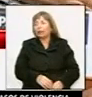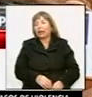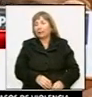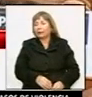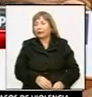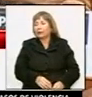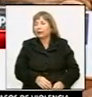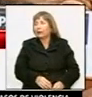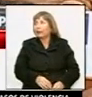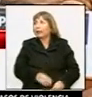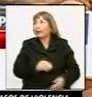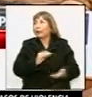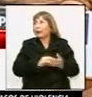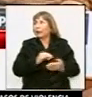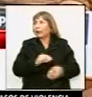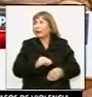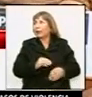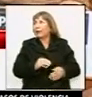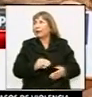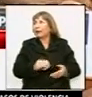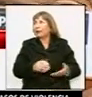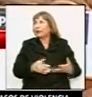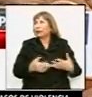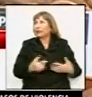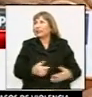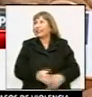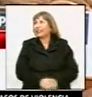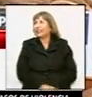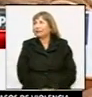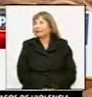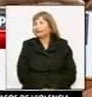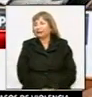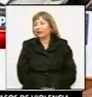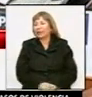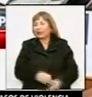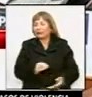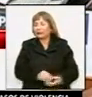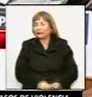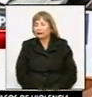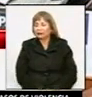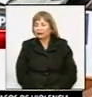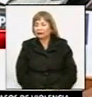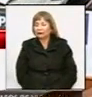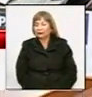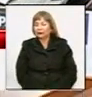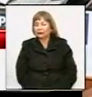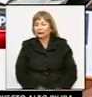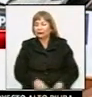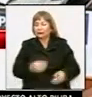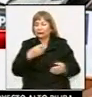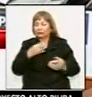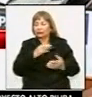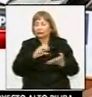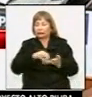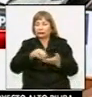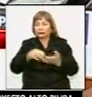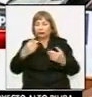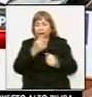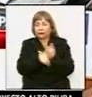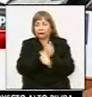eso quería expresar. Si me expreso en mi lengua materna, ese es el encargo que me ha dado mi pueblo de